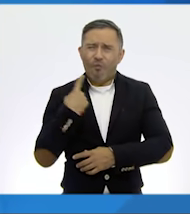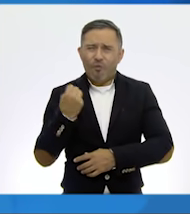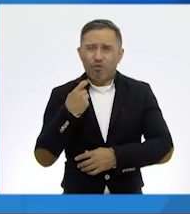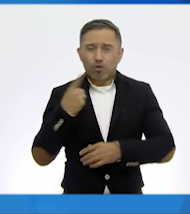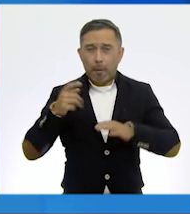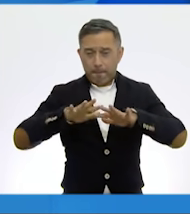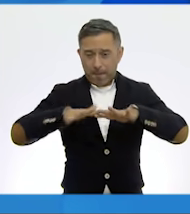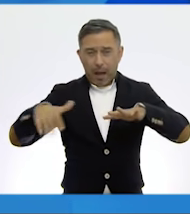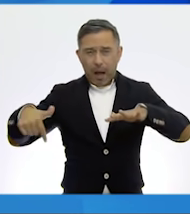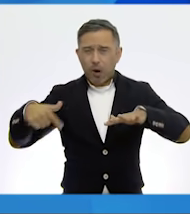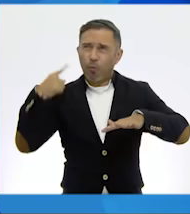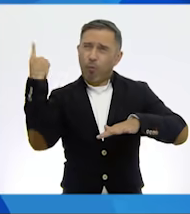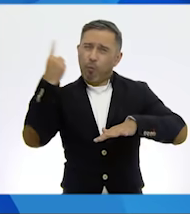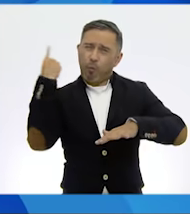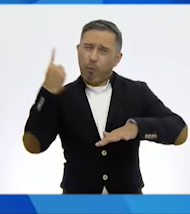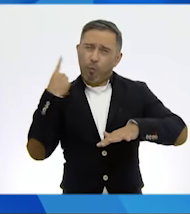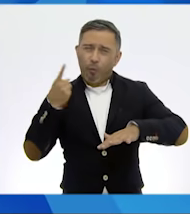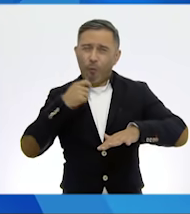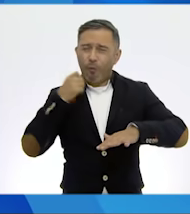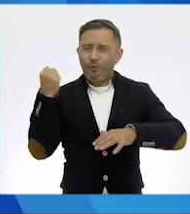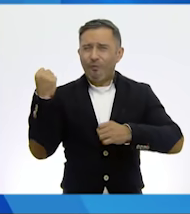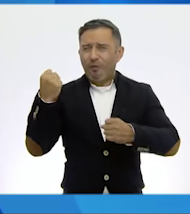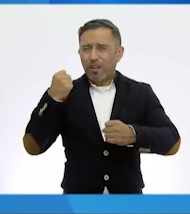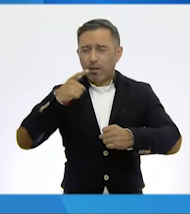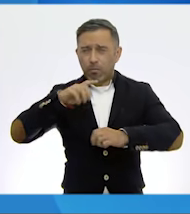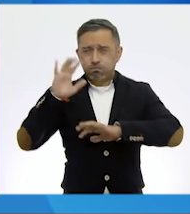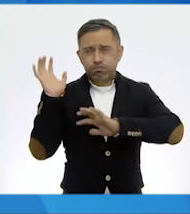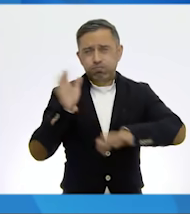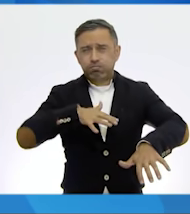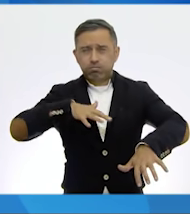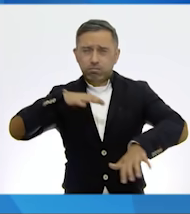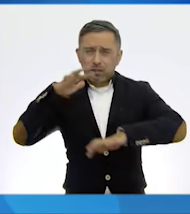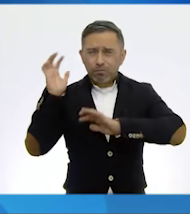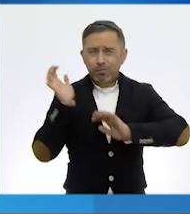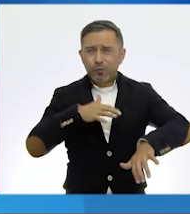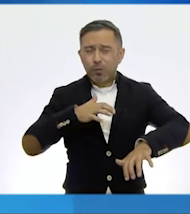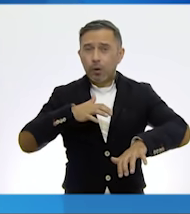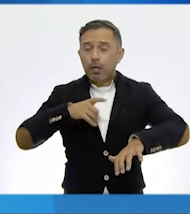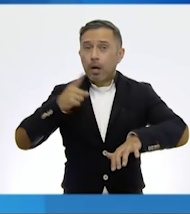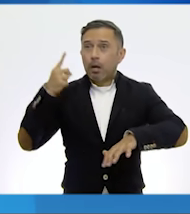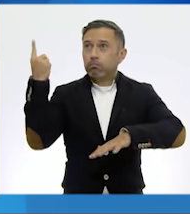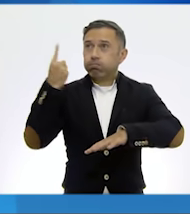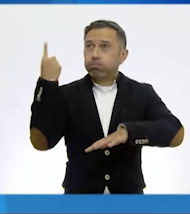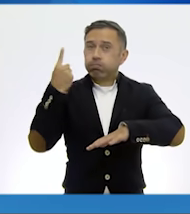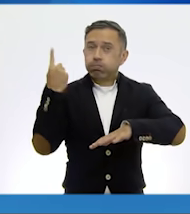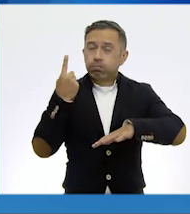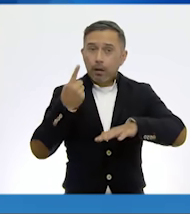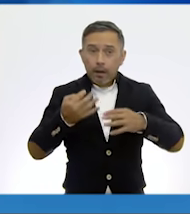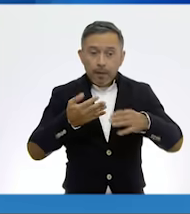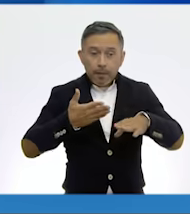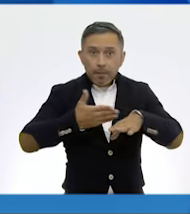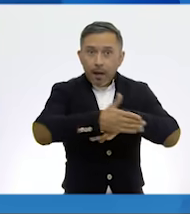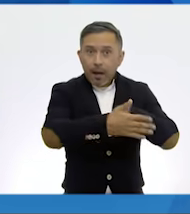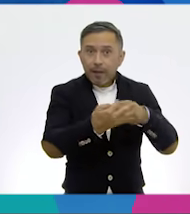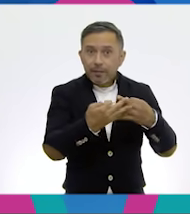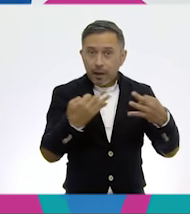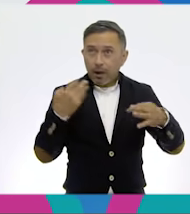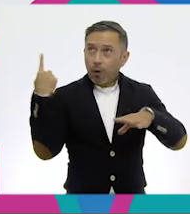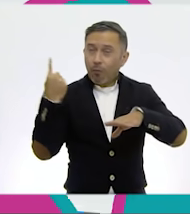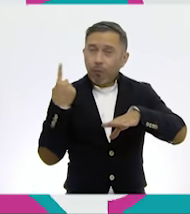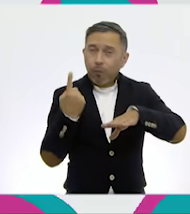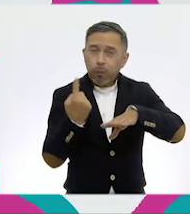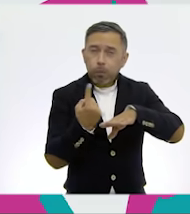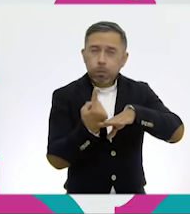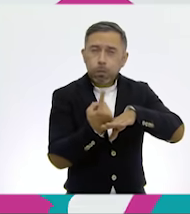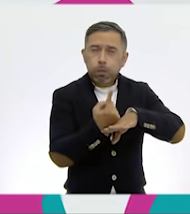fuertes vientos, lluvias intensas y cuando entran a tierra pueden provocar inundaciones. Si te imaginas que tuvieras